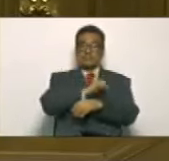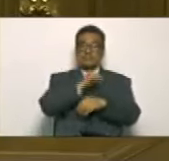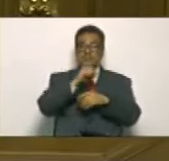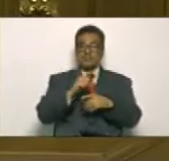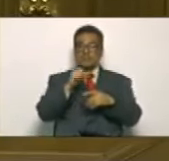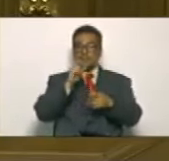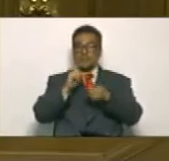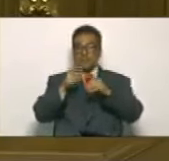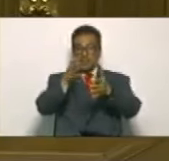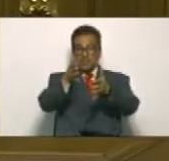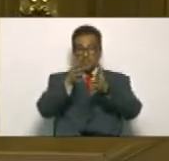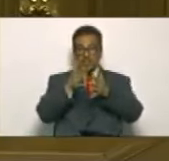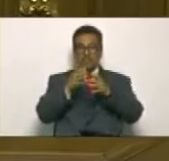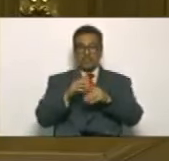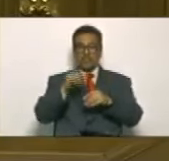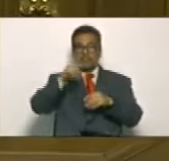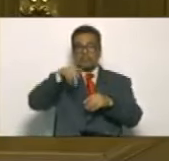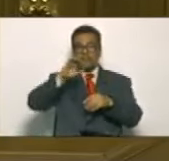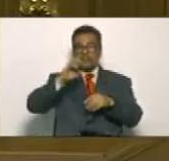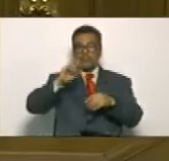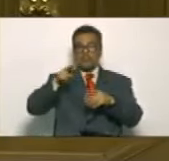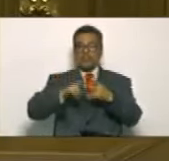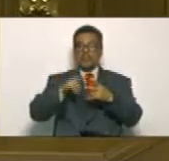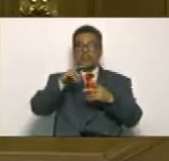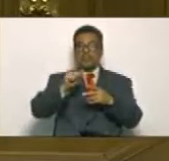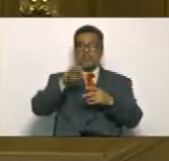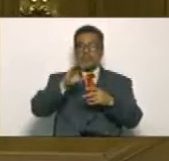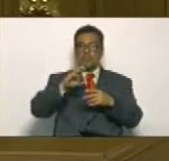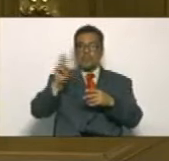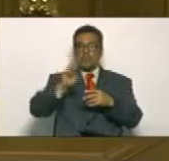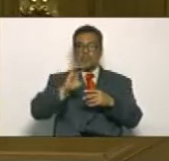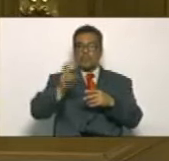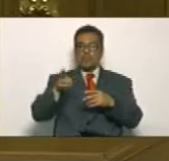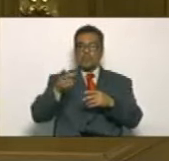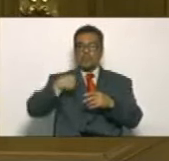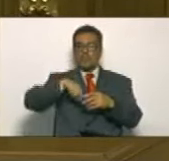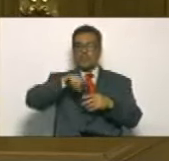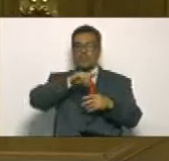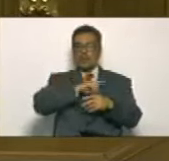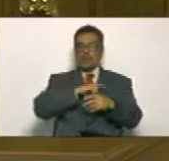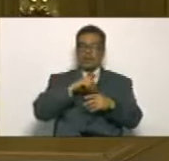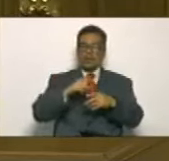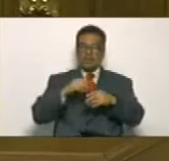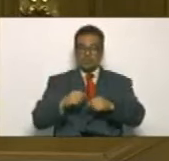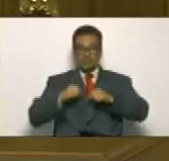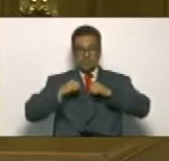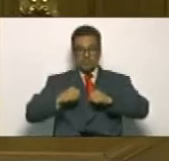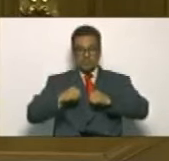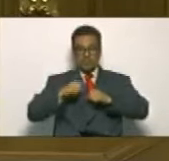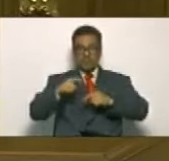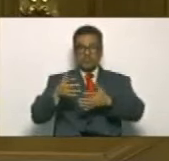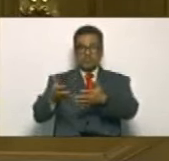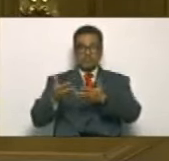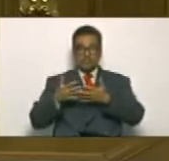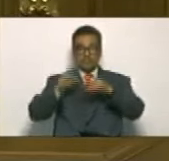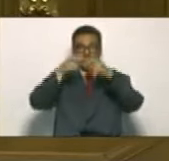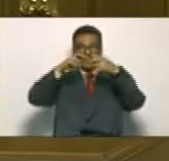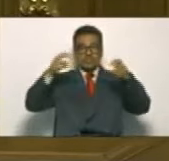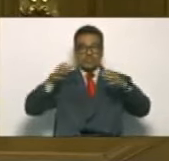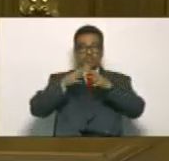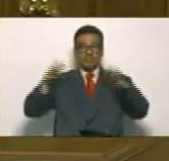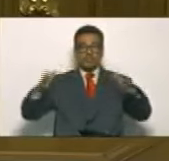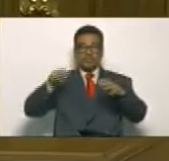sublimes victorias en Pichincha y Ayacucho. Muestra arrojo y valor, recibiendo el título del